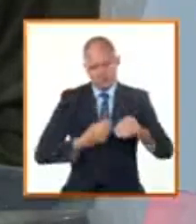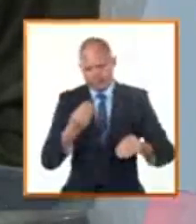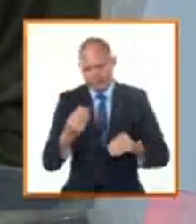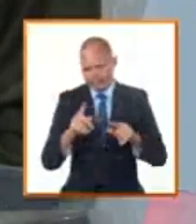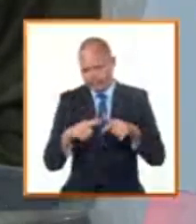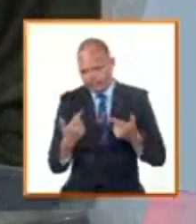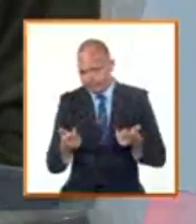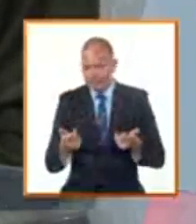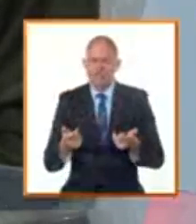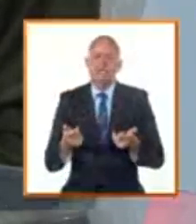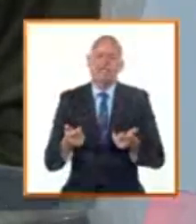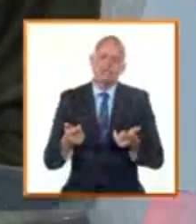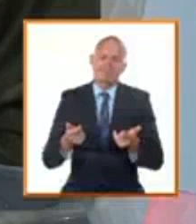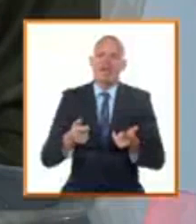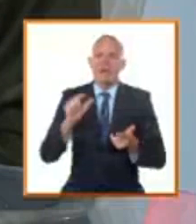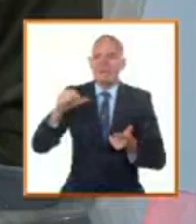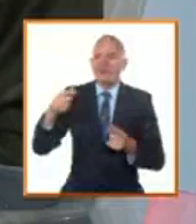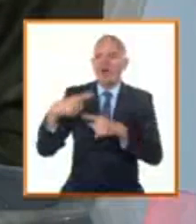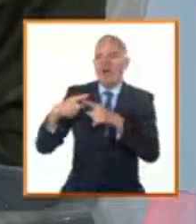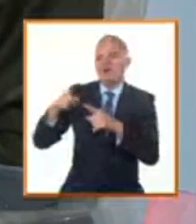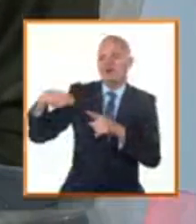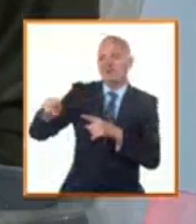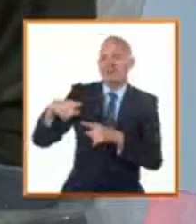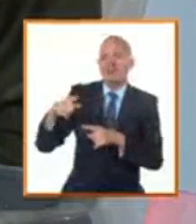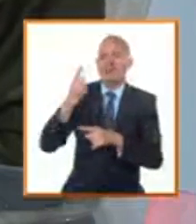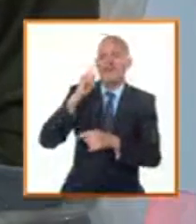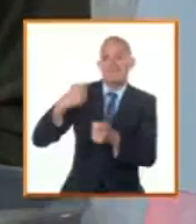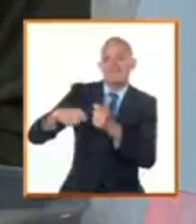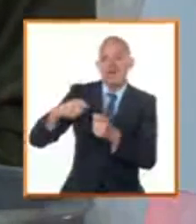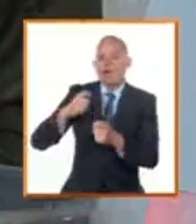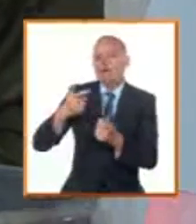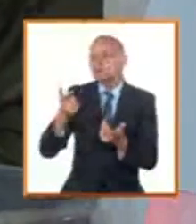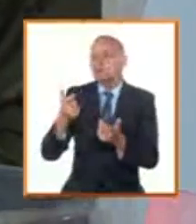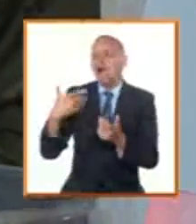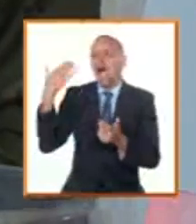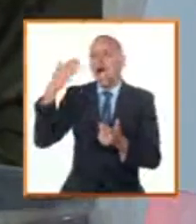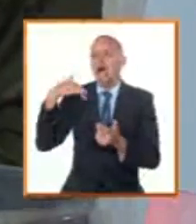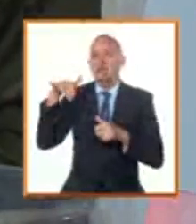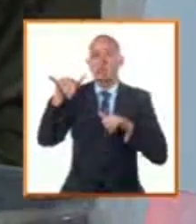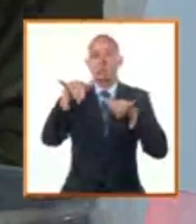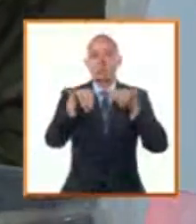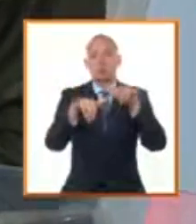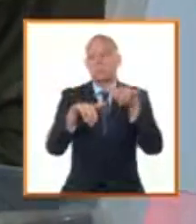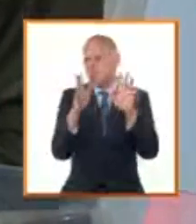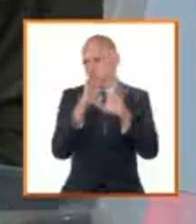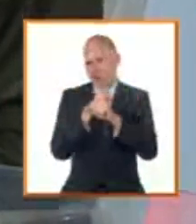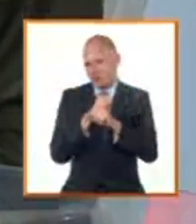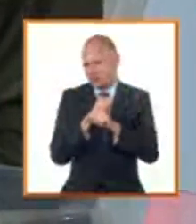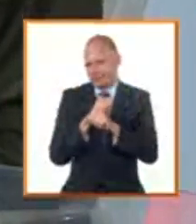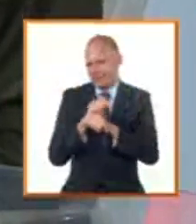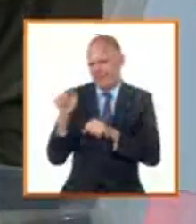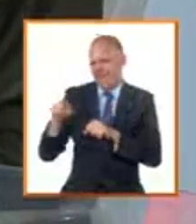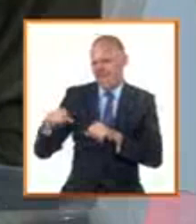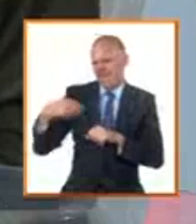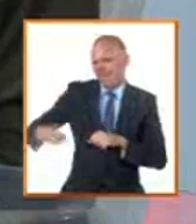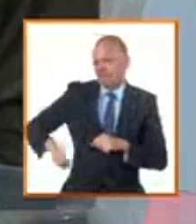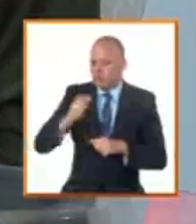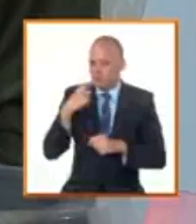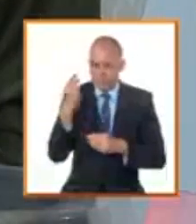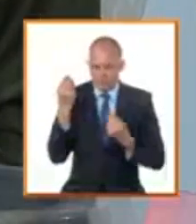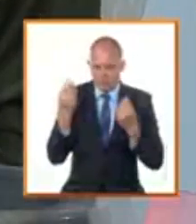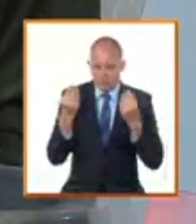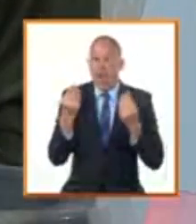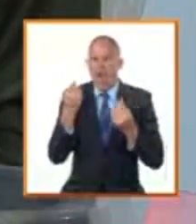alternativa para trasladar la droga. A la disminución del tráfico aéreo buscaron otra alternativa. Manera, ¿no? y como estaba limitado el tráfico aéreo,